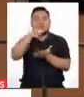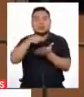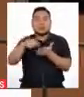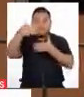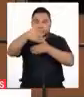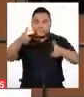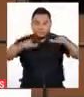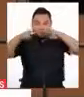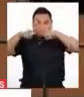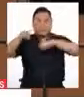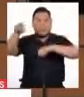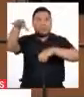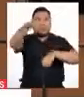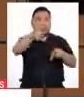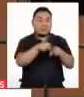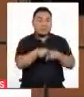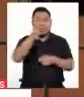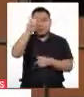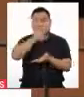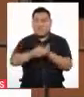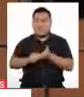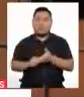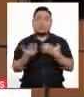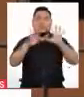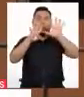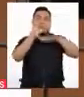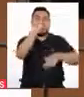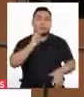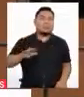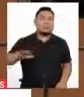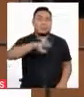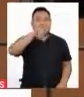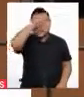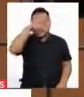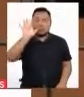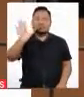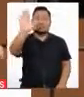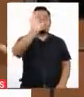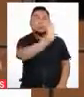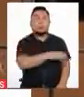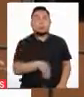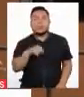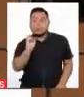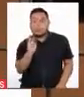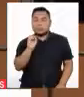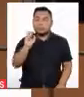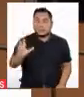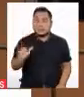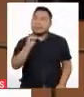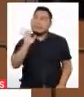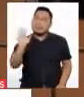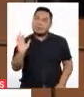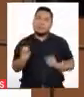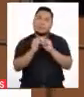Y dentro de dos meses vamos a tratar de llegar al 90% de regiones del Perú. Van a quedar todavía dos o tres regiones que van a